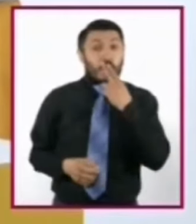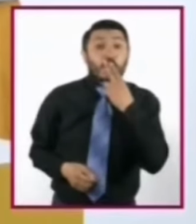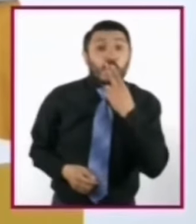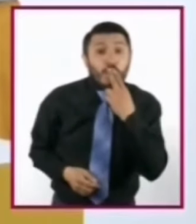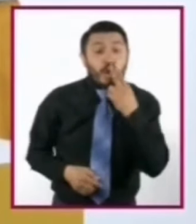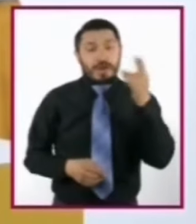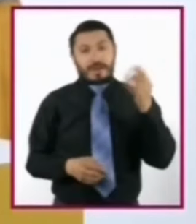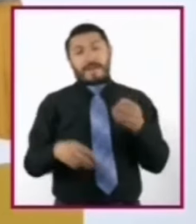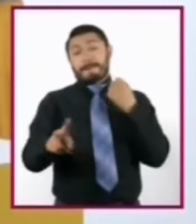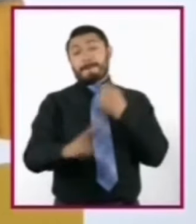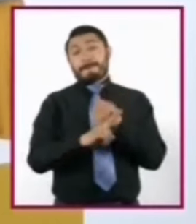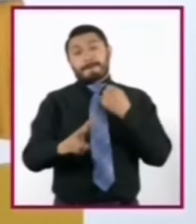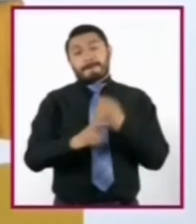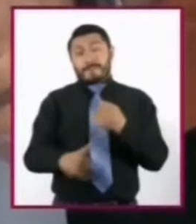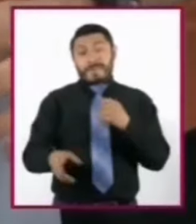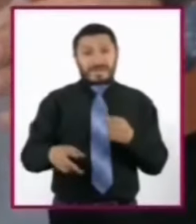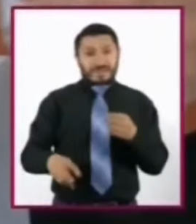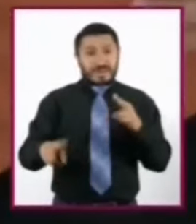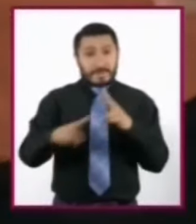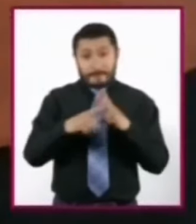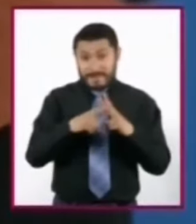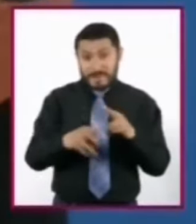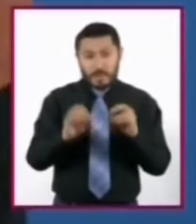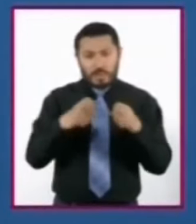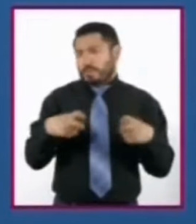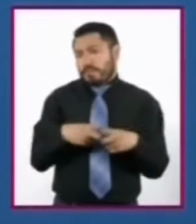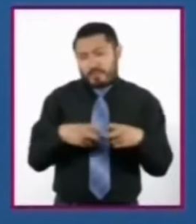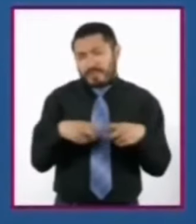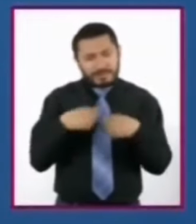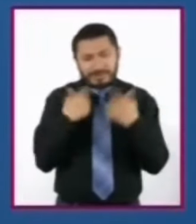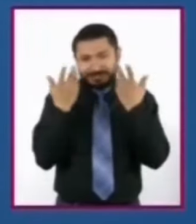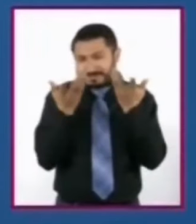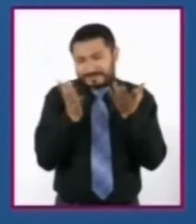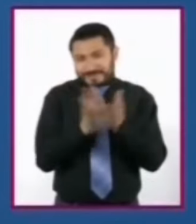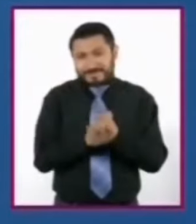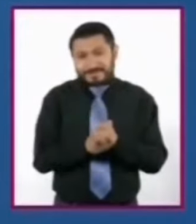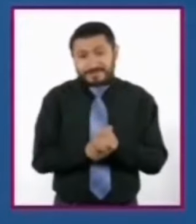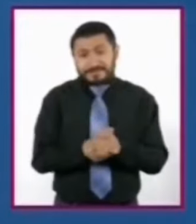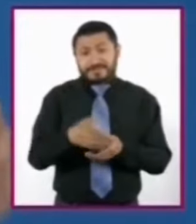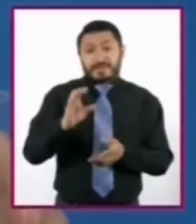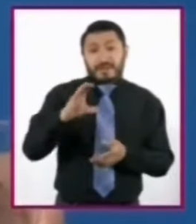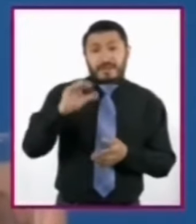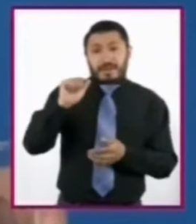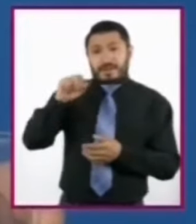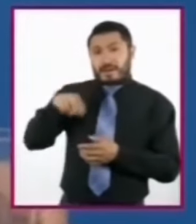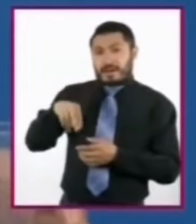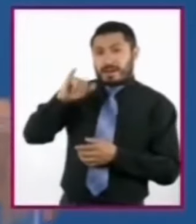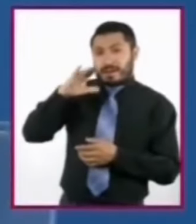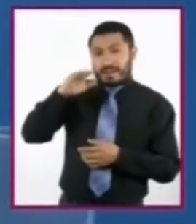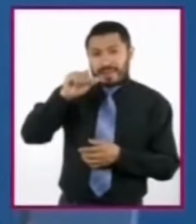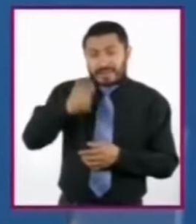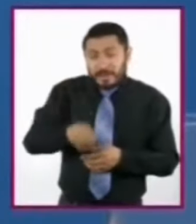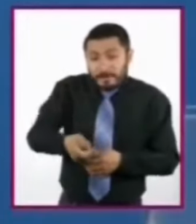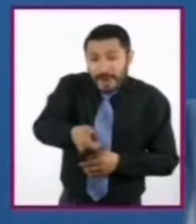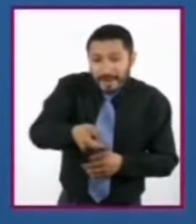Utilizaremos un vaso pequeño de vidrio o plástico, canicas,